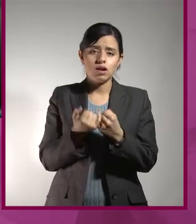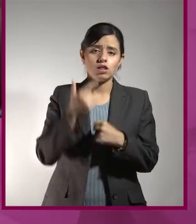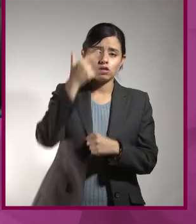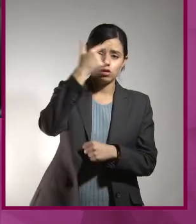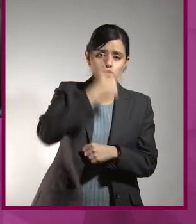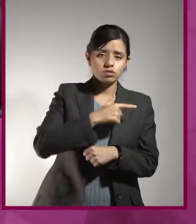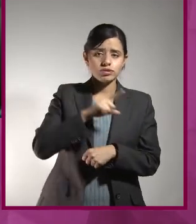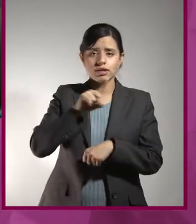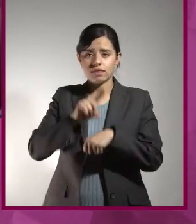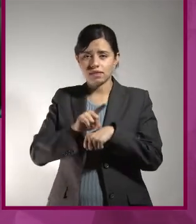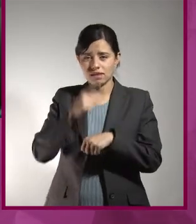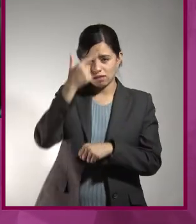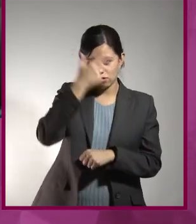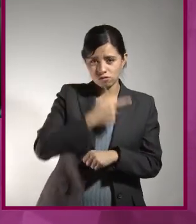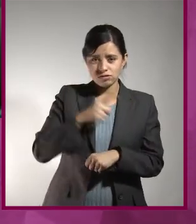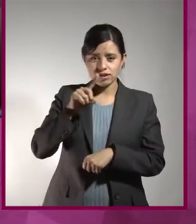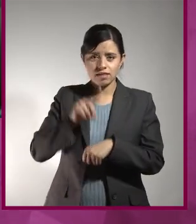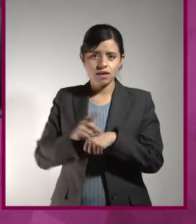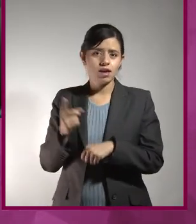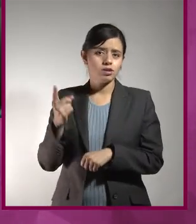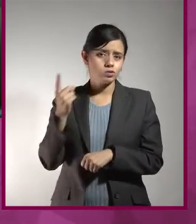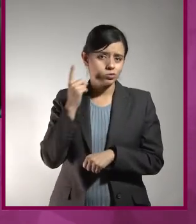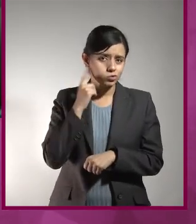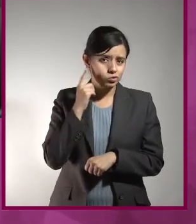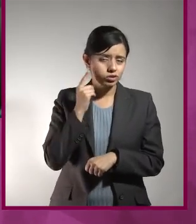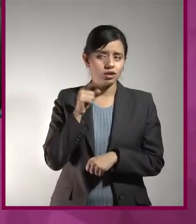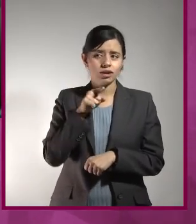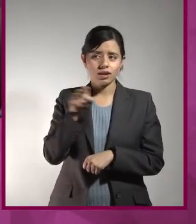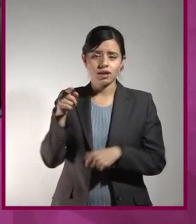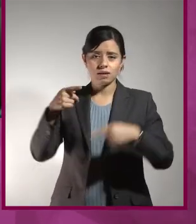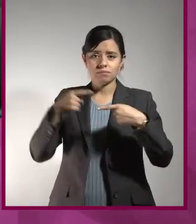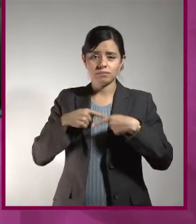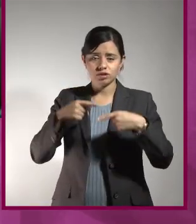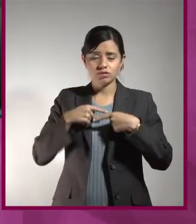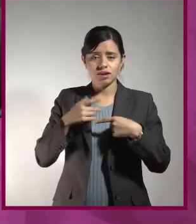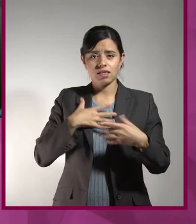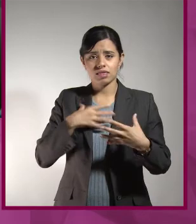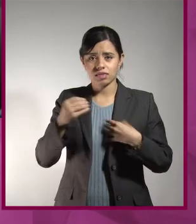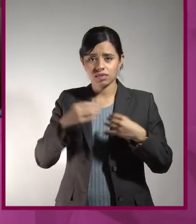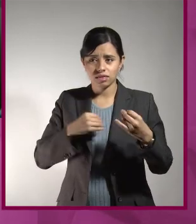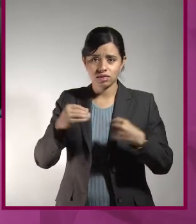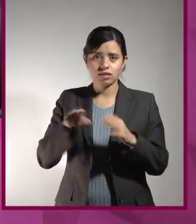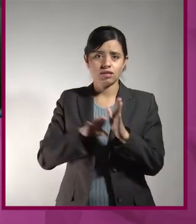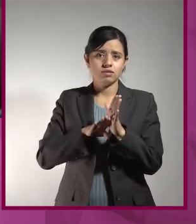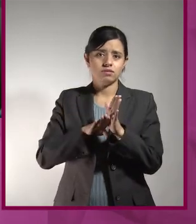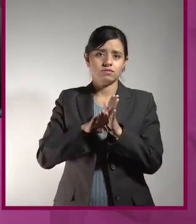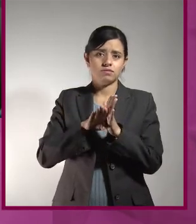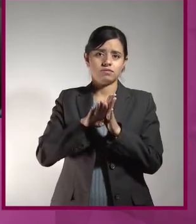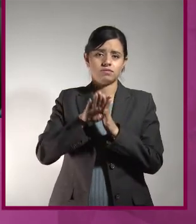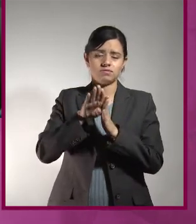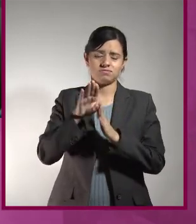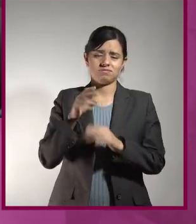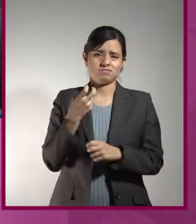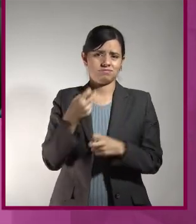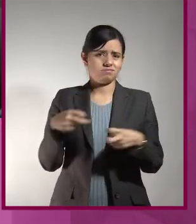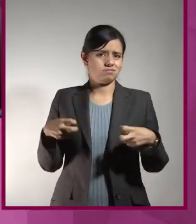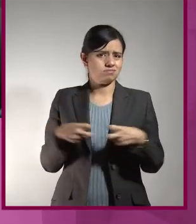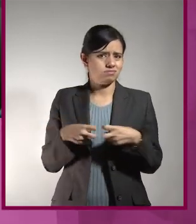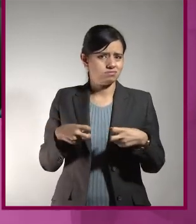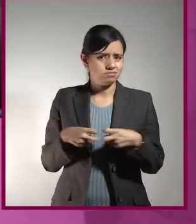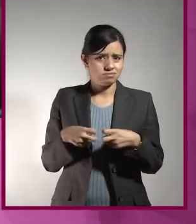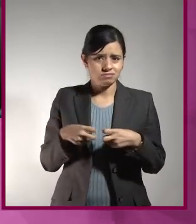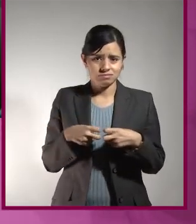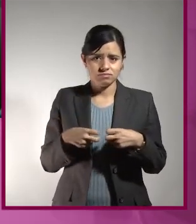continuas que escuchamos sobre el número de casos de personas contaminadas que aumenta, pues es muy